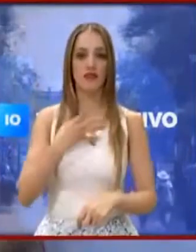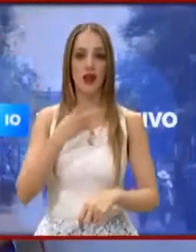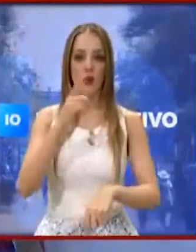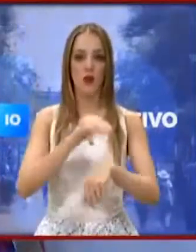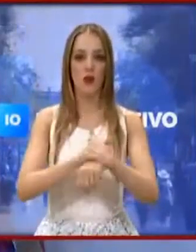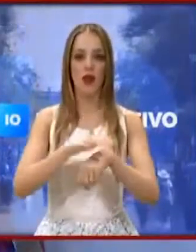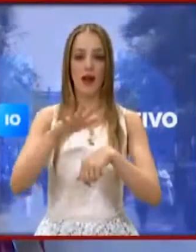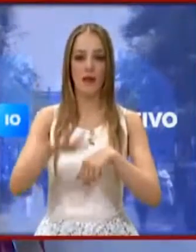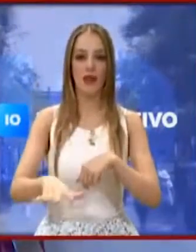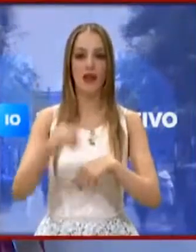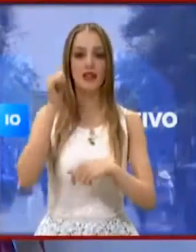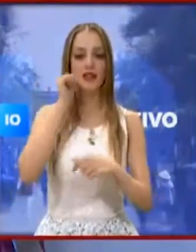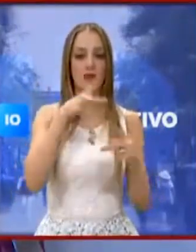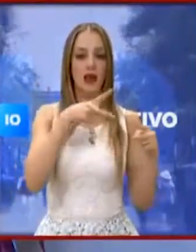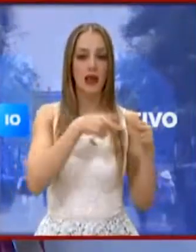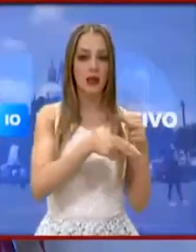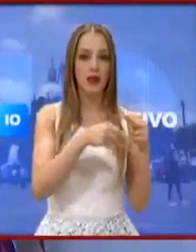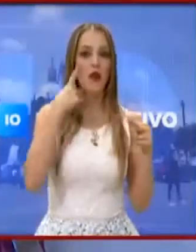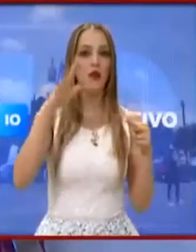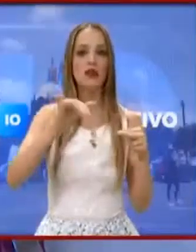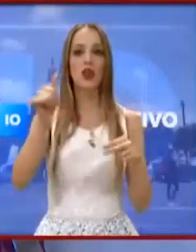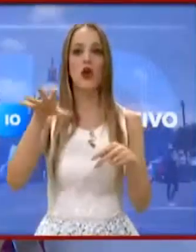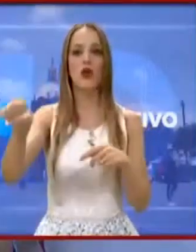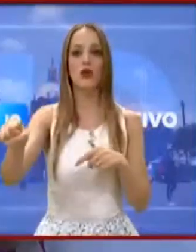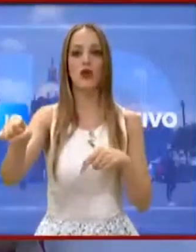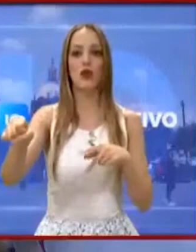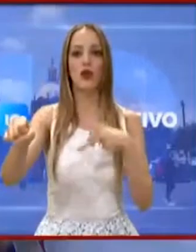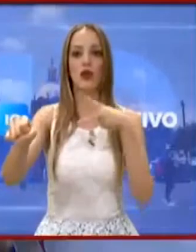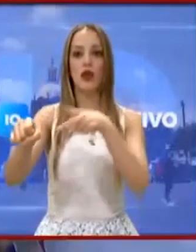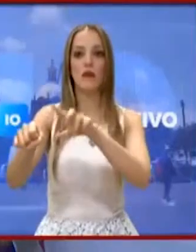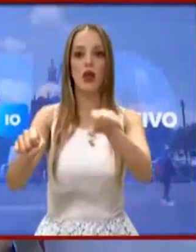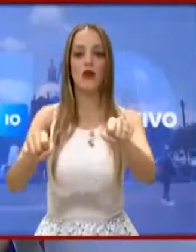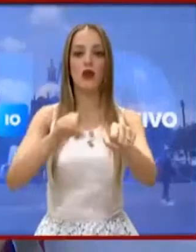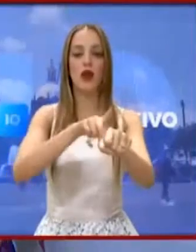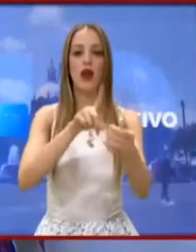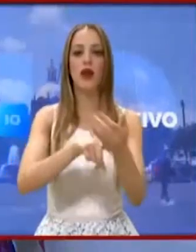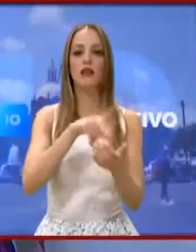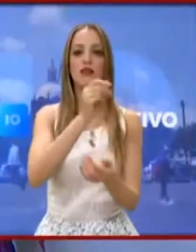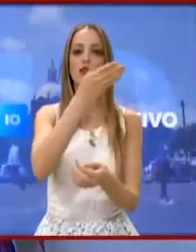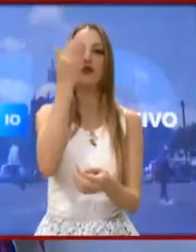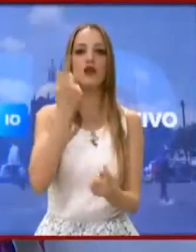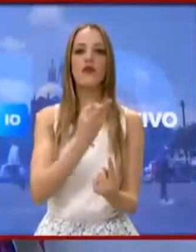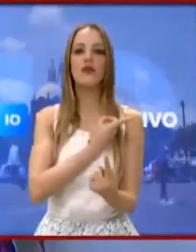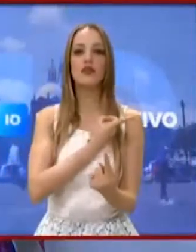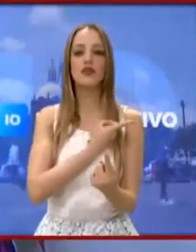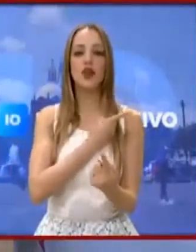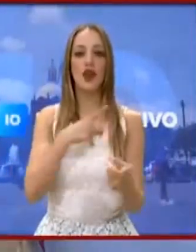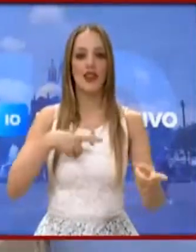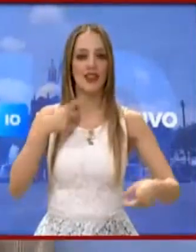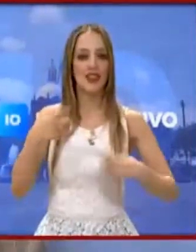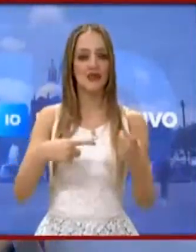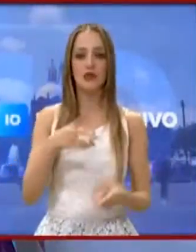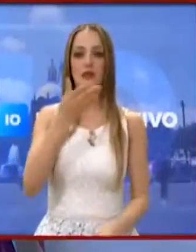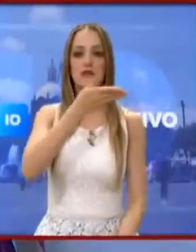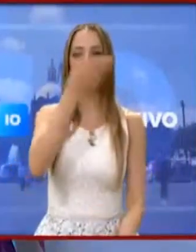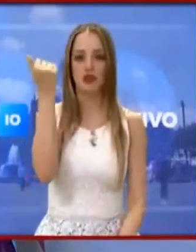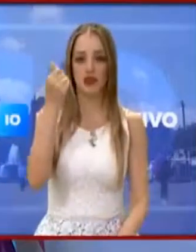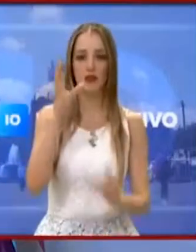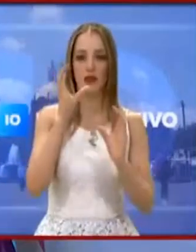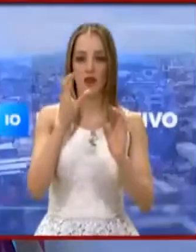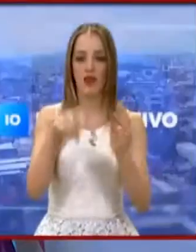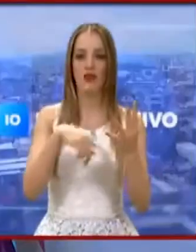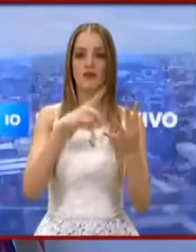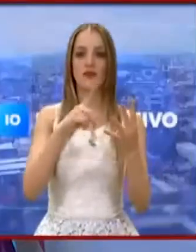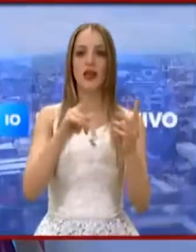termina con uno y anda buscando el otro y luego el otro. ¿Por qué? Porque no se sabe disfrutar a sí misma. Entonces, cuidado con esto. Y les